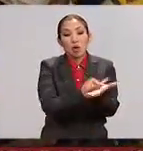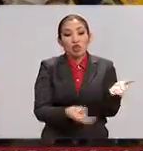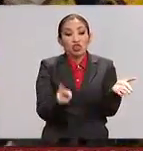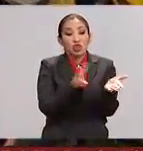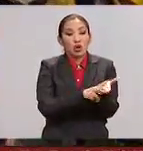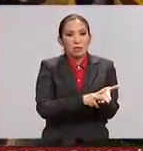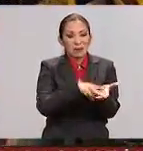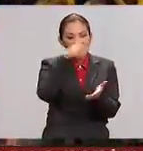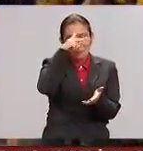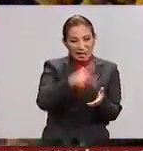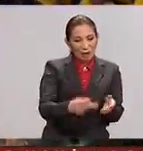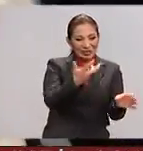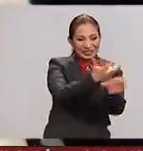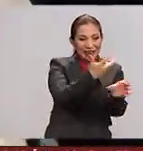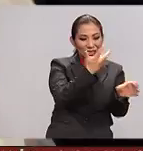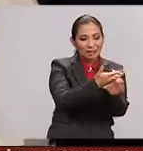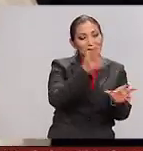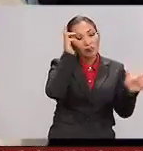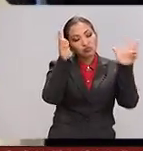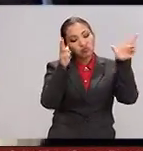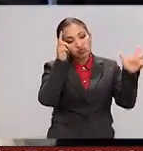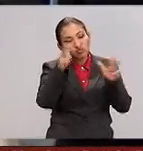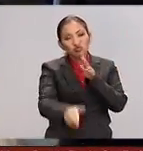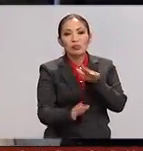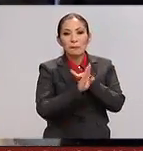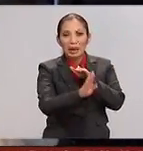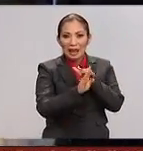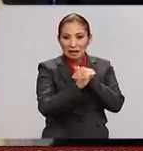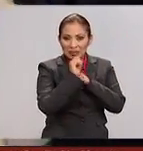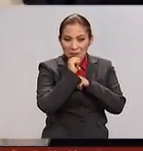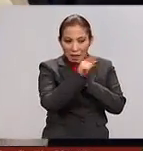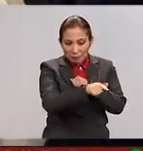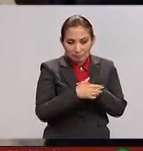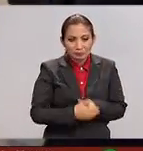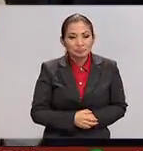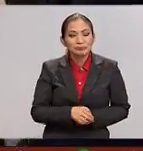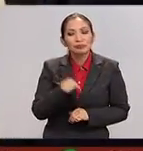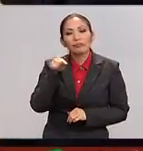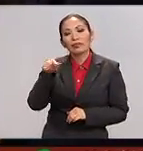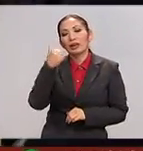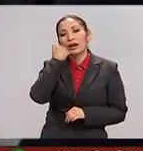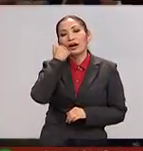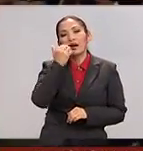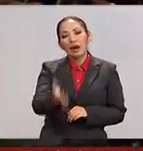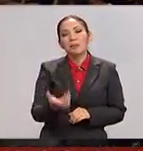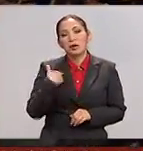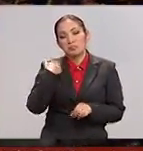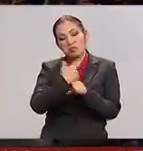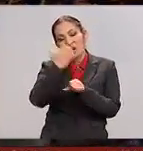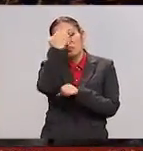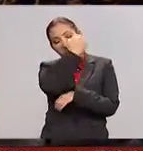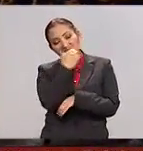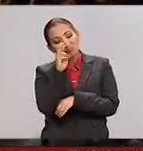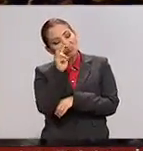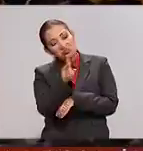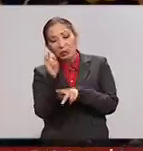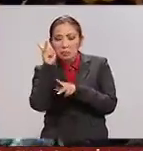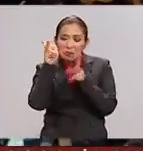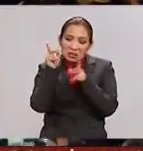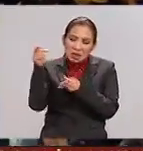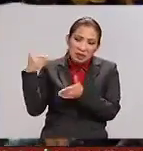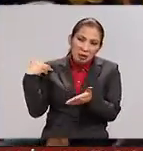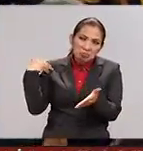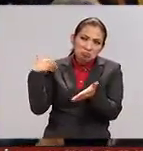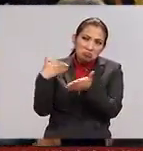y va a estar justamente saludando a los migrantes. Pero creemos que el primer balance que se puede hacer de la visita